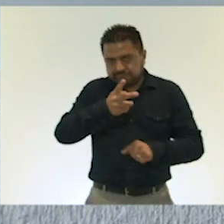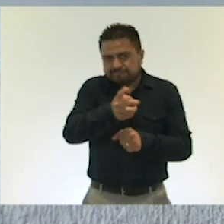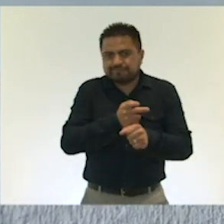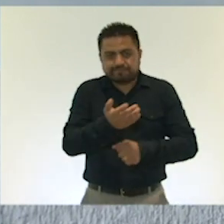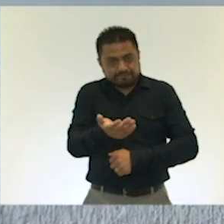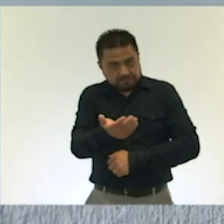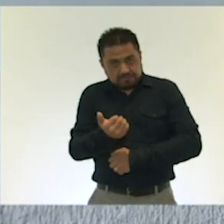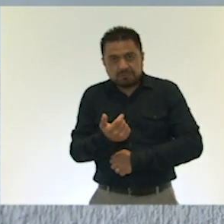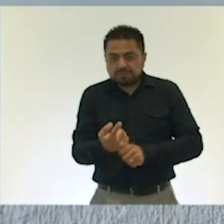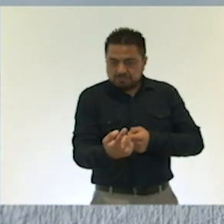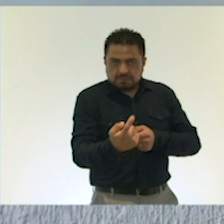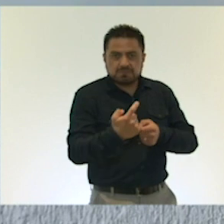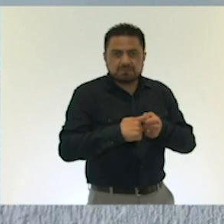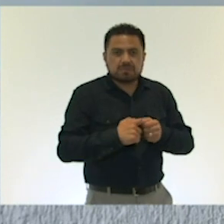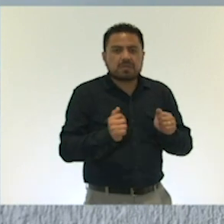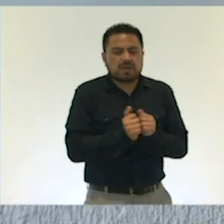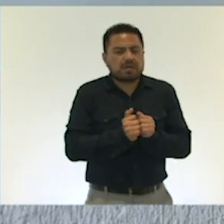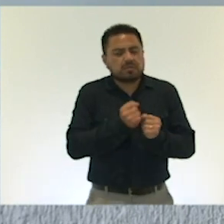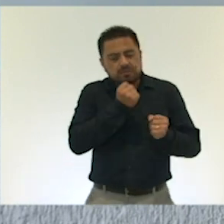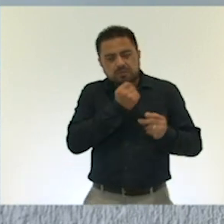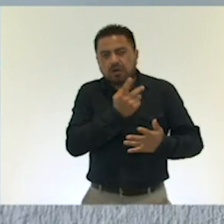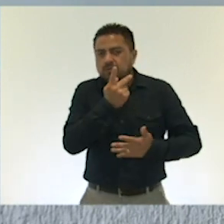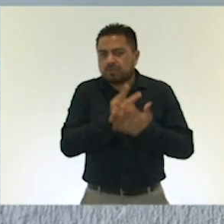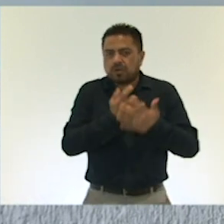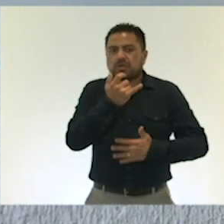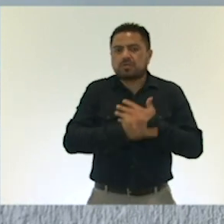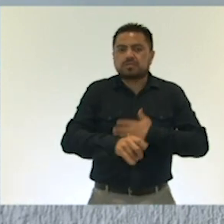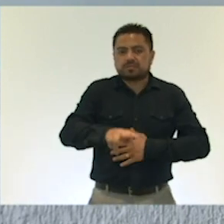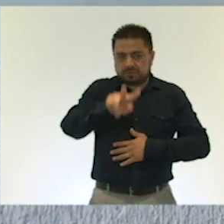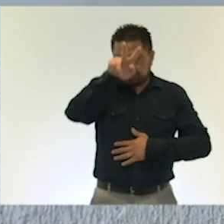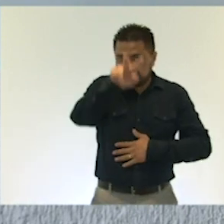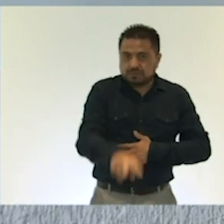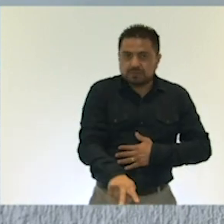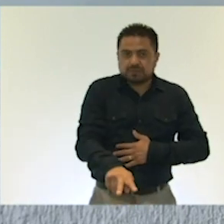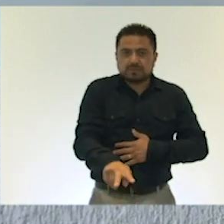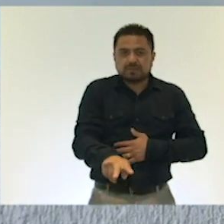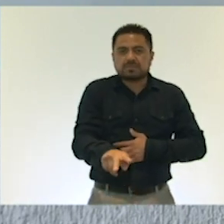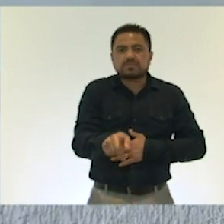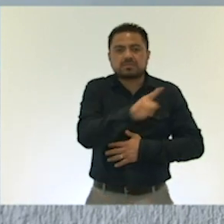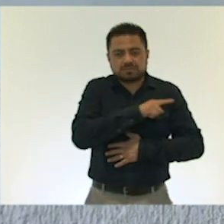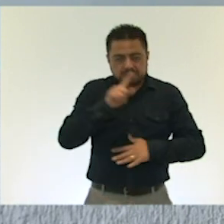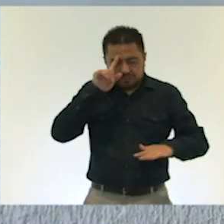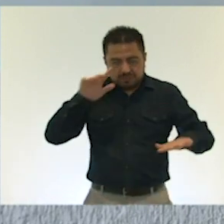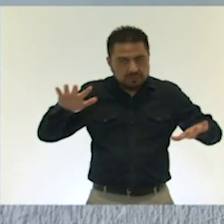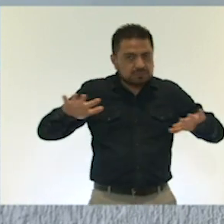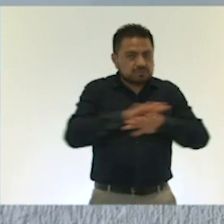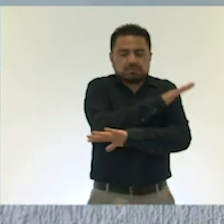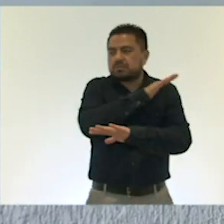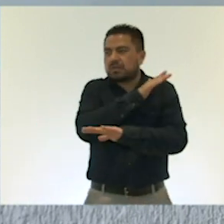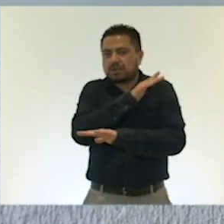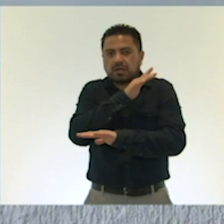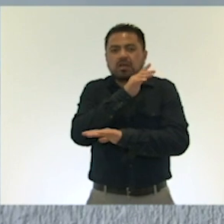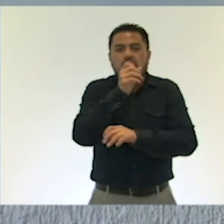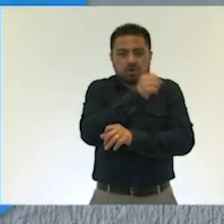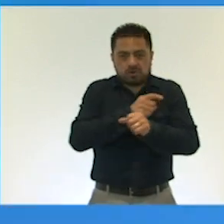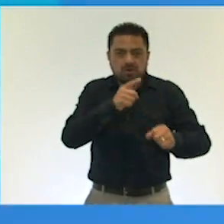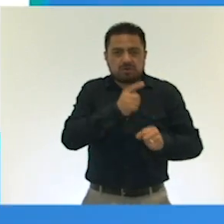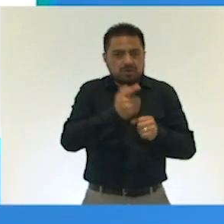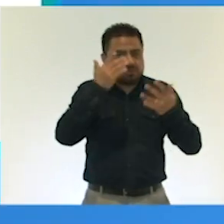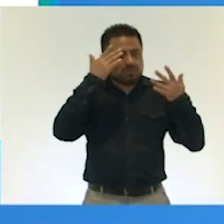cordialmente a que formen parte de este gran proyecto y en verdad les cambia la vida. Dense la oportunidad.